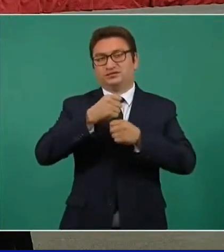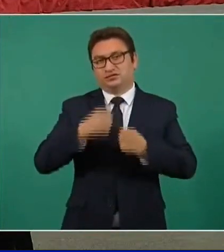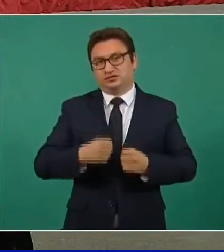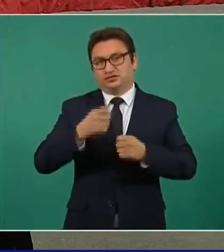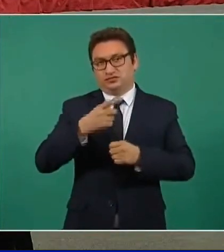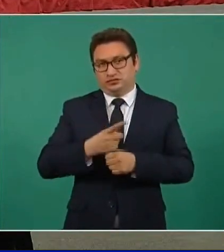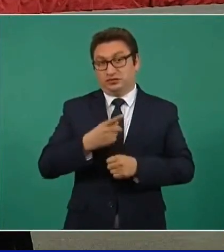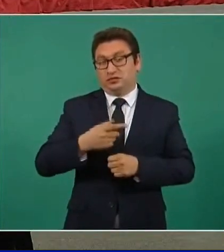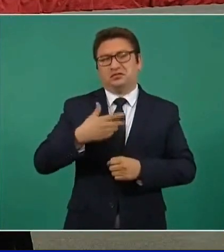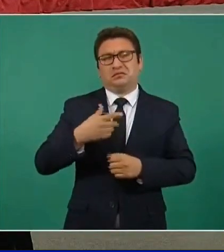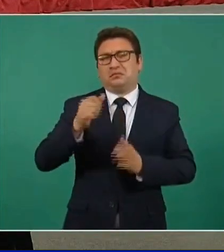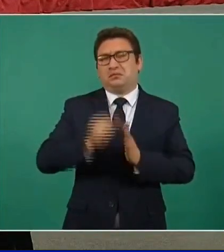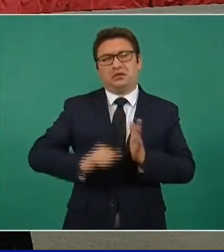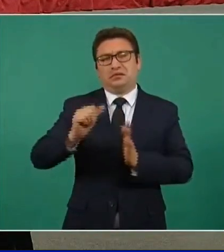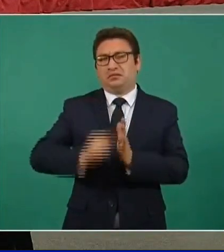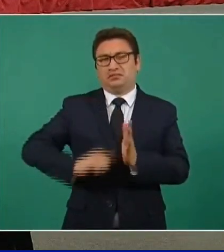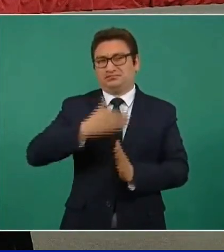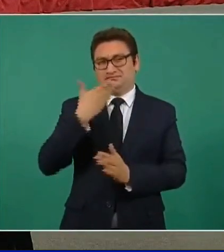mes.